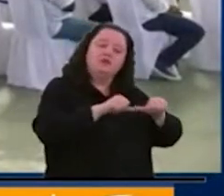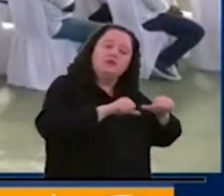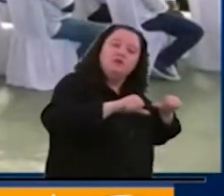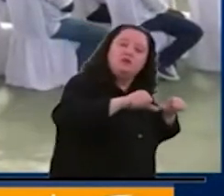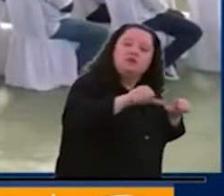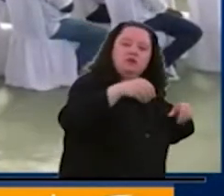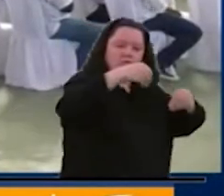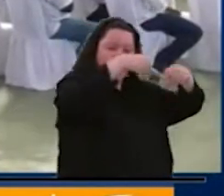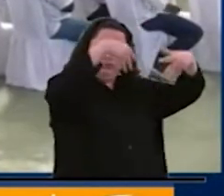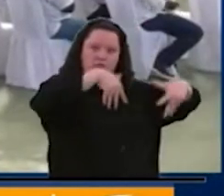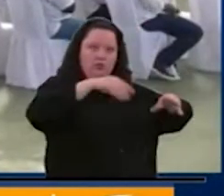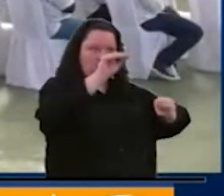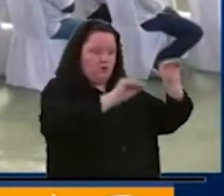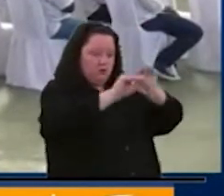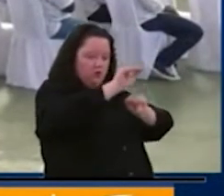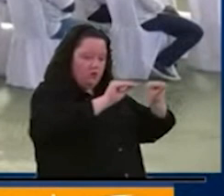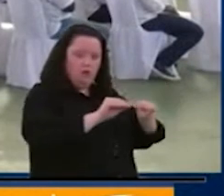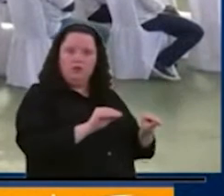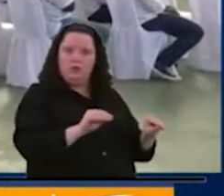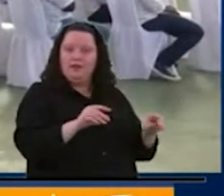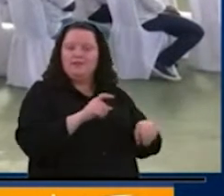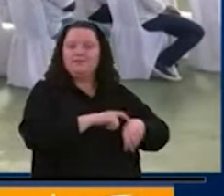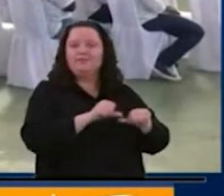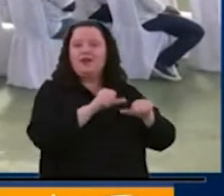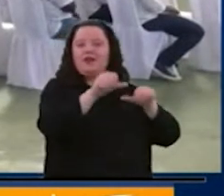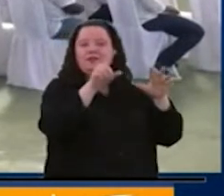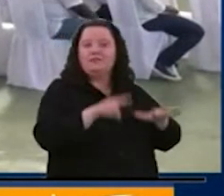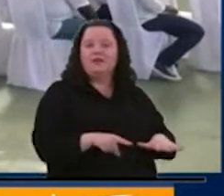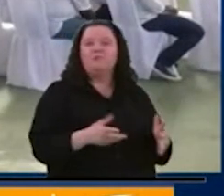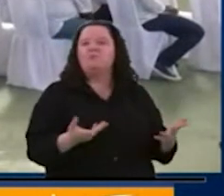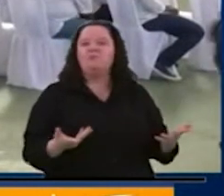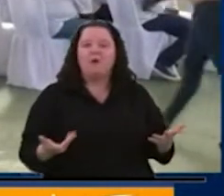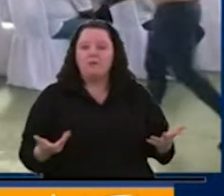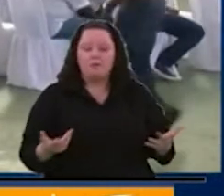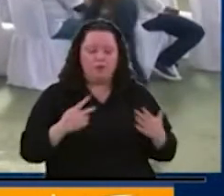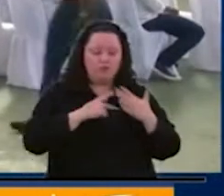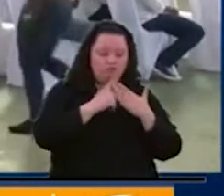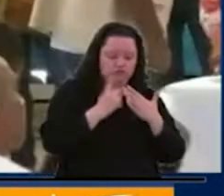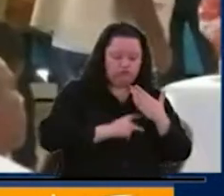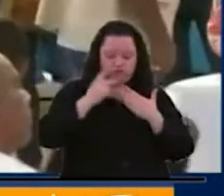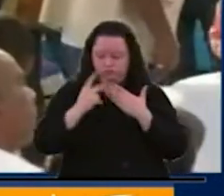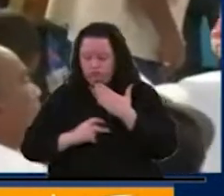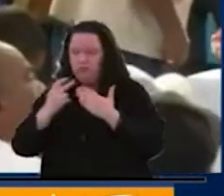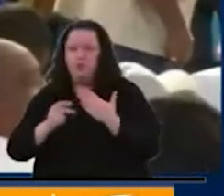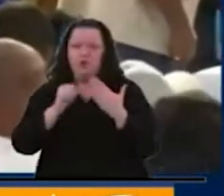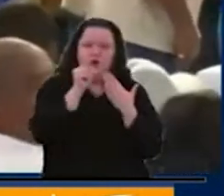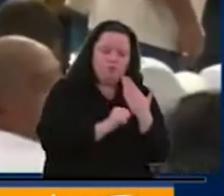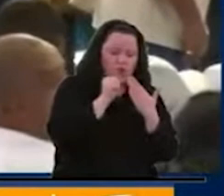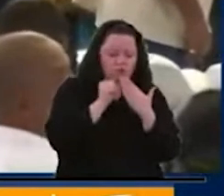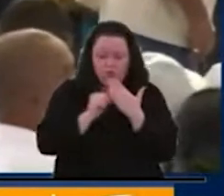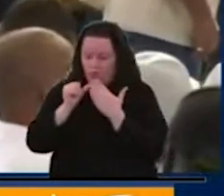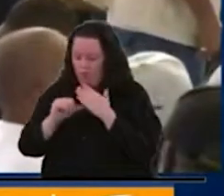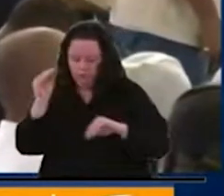para estructurar el ministerio, para definir digamos los proyectos y programas